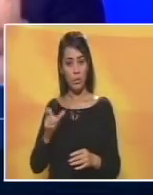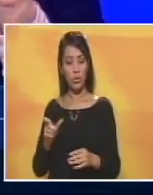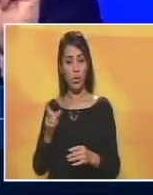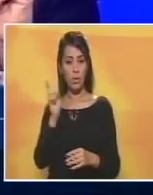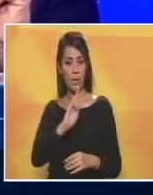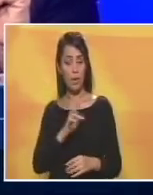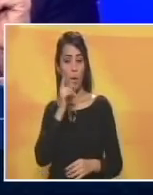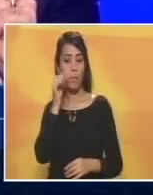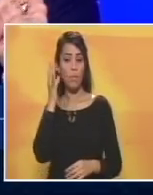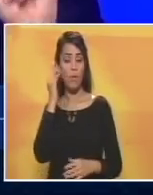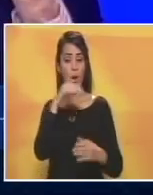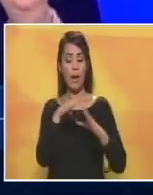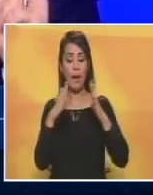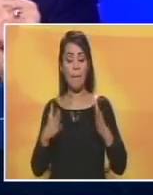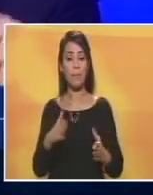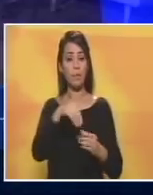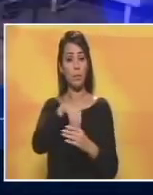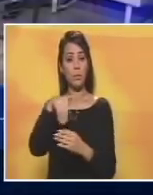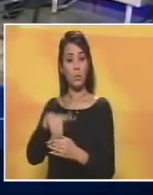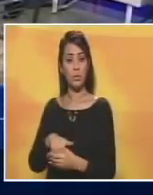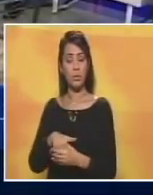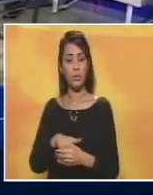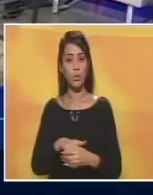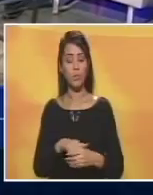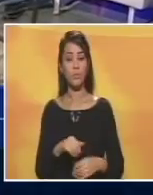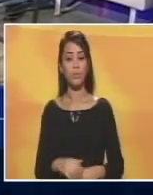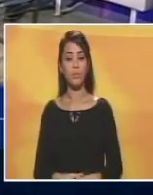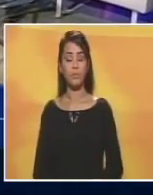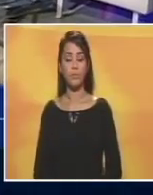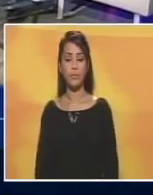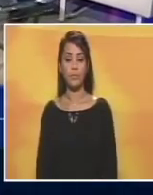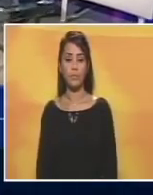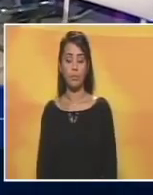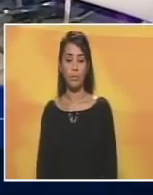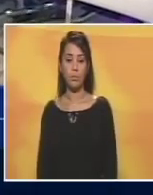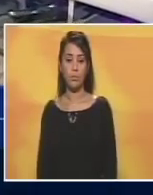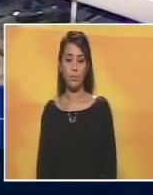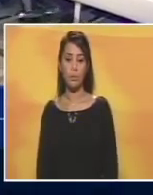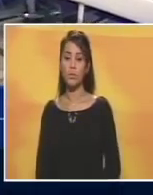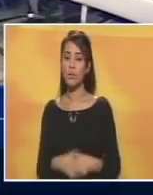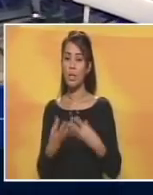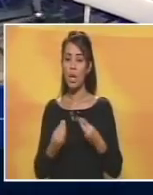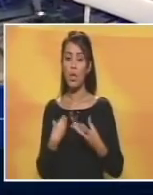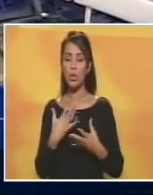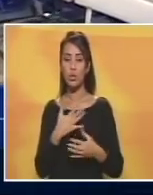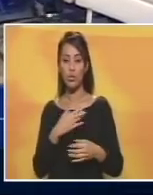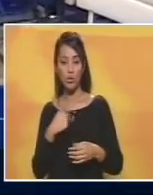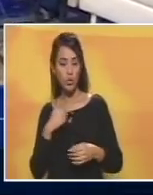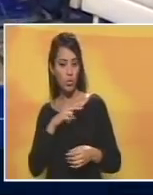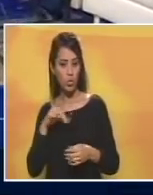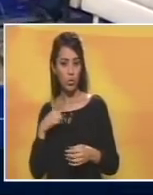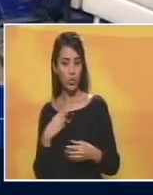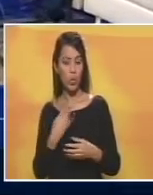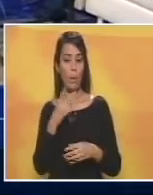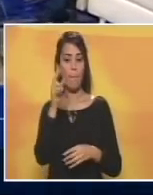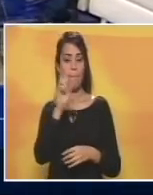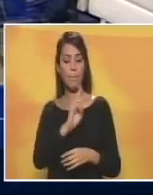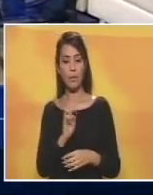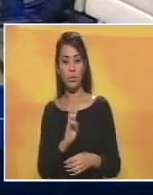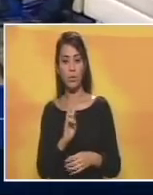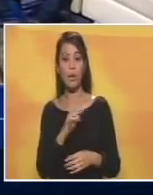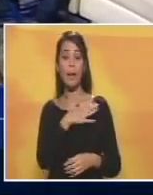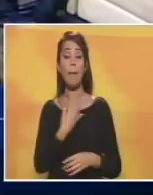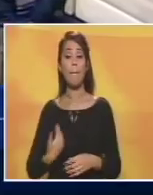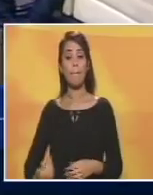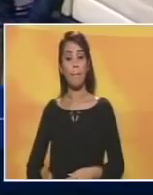venezolanas en las mesas de votación la reelección. Respecto a la creación de Somos Venezuela por parte del presidente